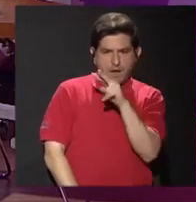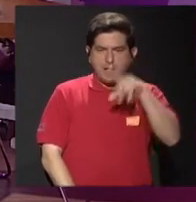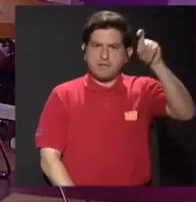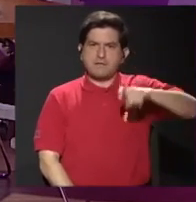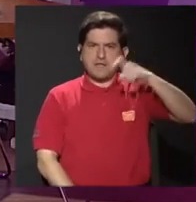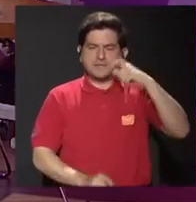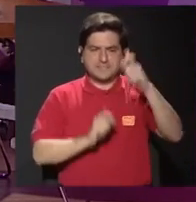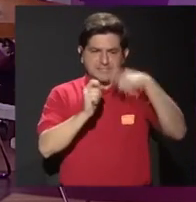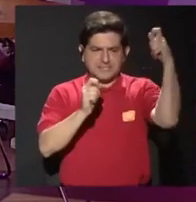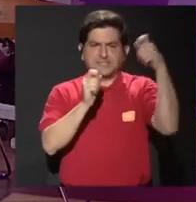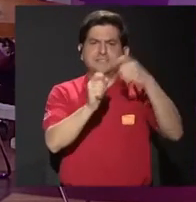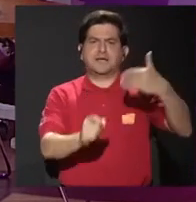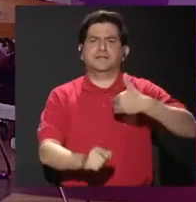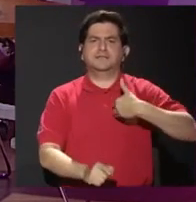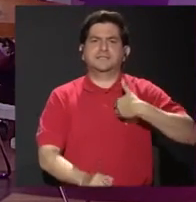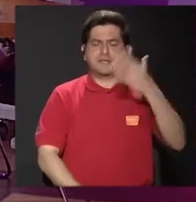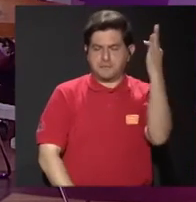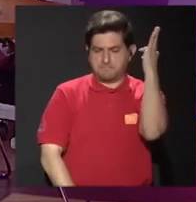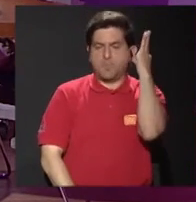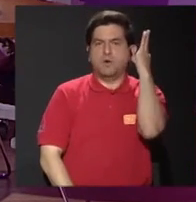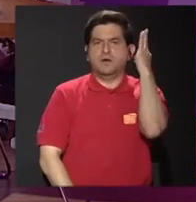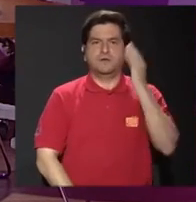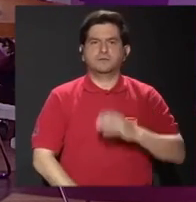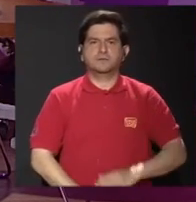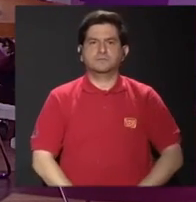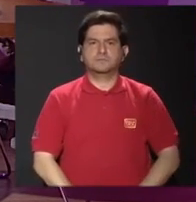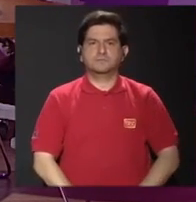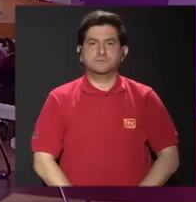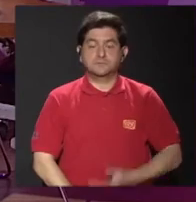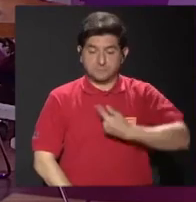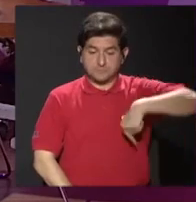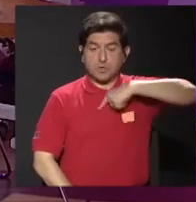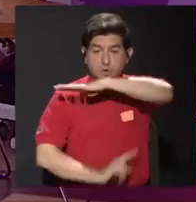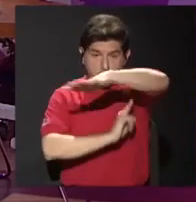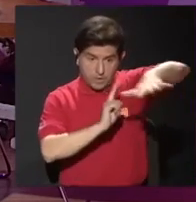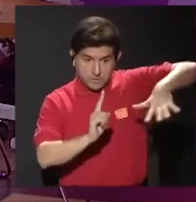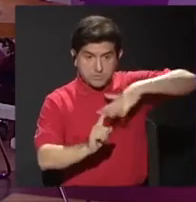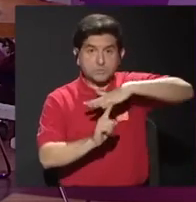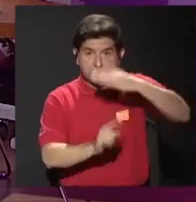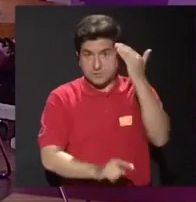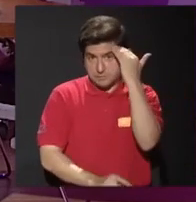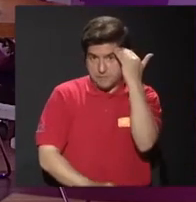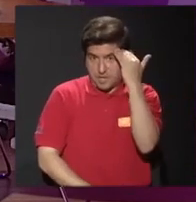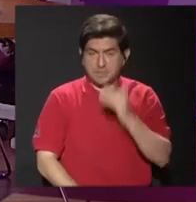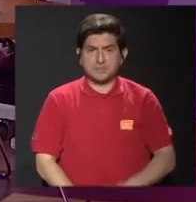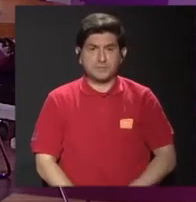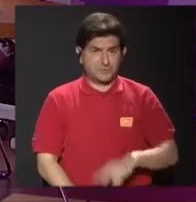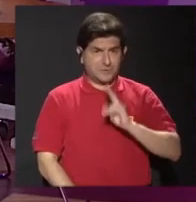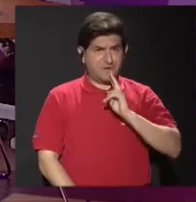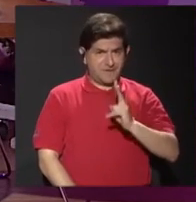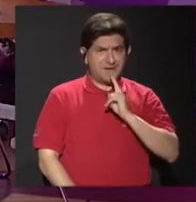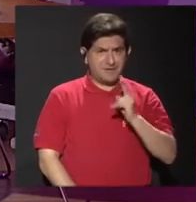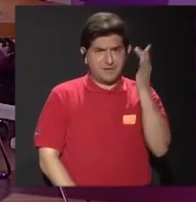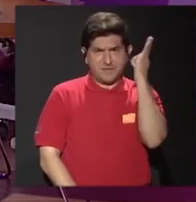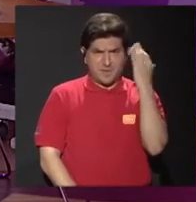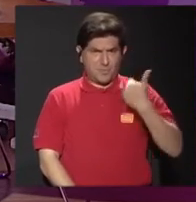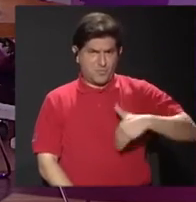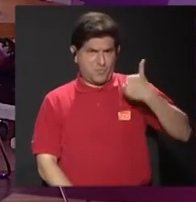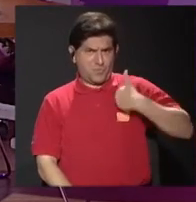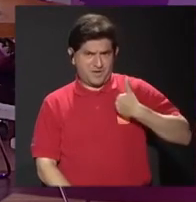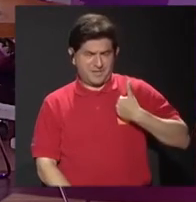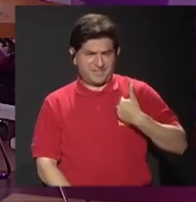necesidades específicas que tenemos las mujeres en nuestro entorno verdad la realidad de las mujeres y de los hombres